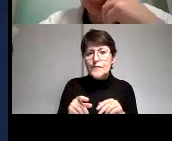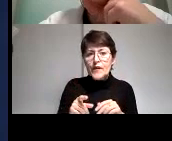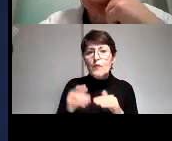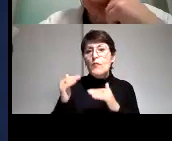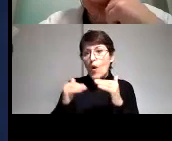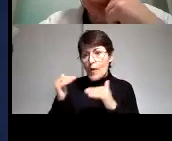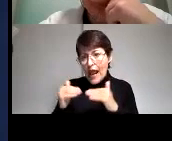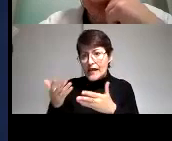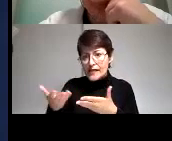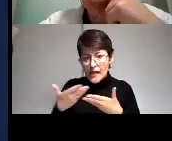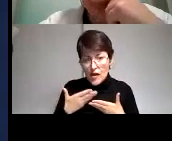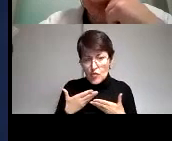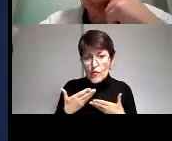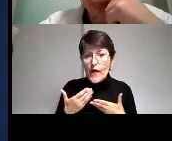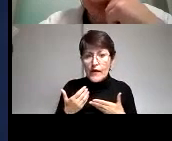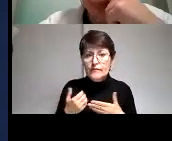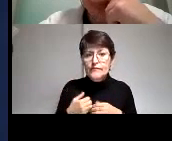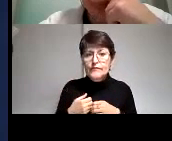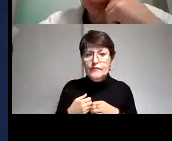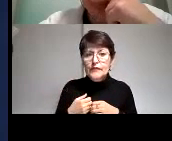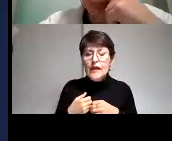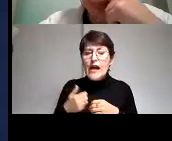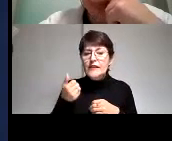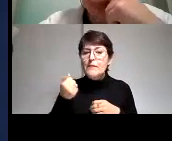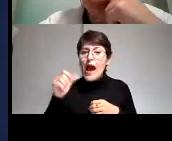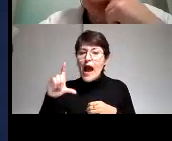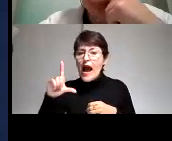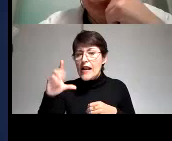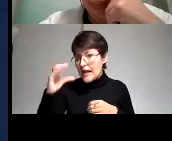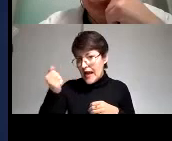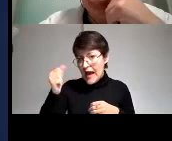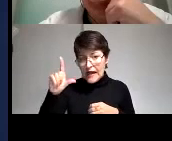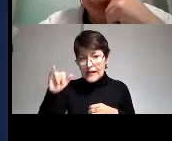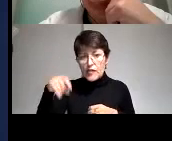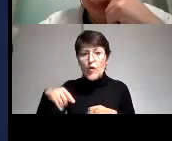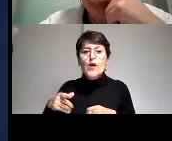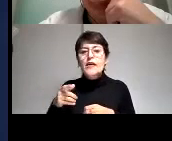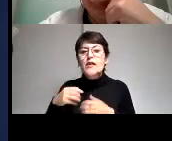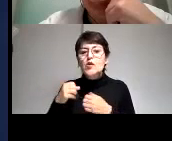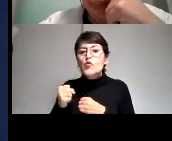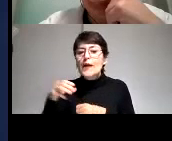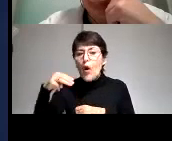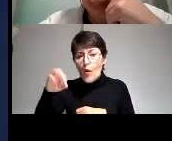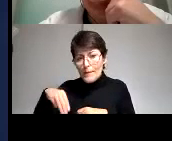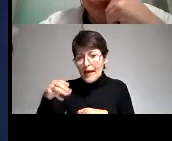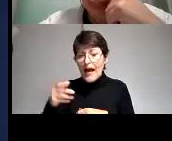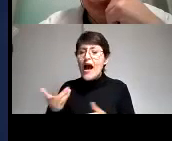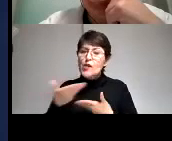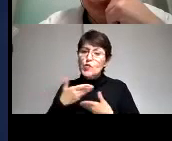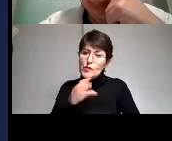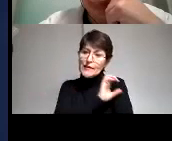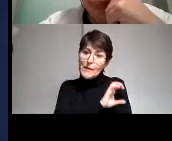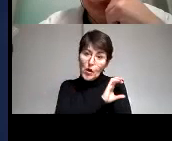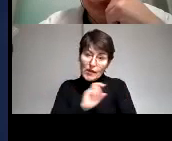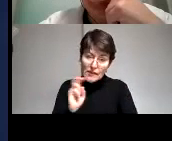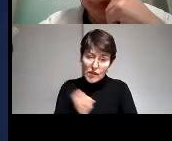tener bueno, pues el cuerpo alcalino y el Super Omega para la salud cardiovascular. Y también con nuestras